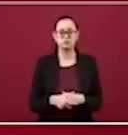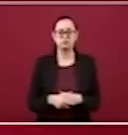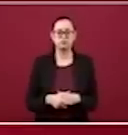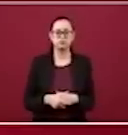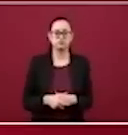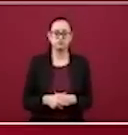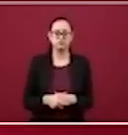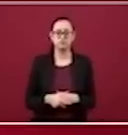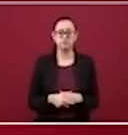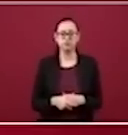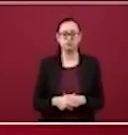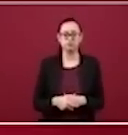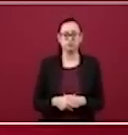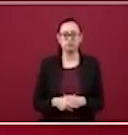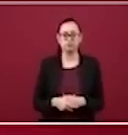llevando a cabo